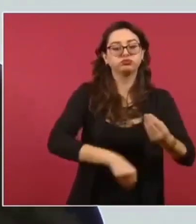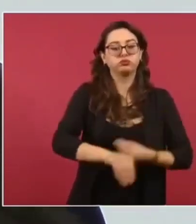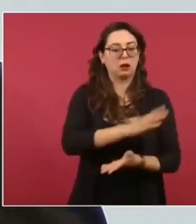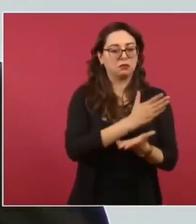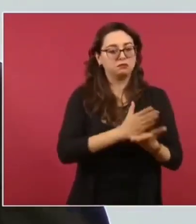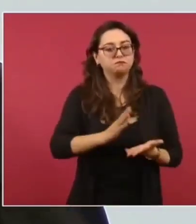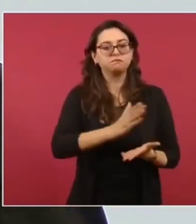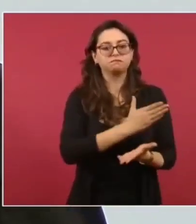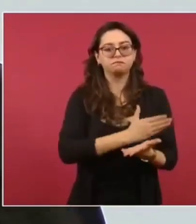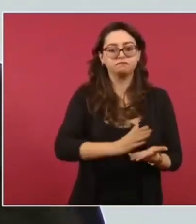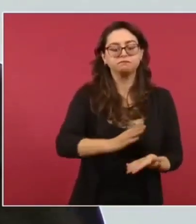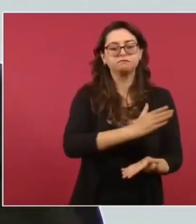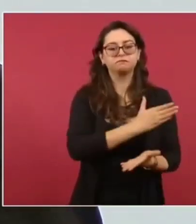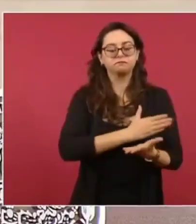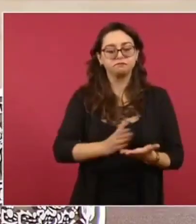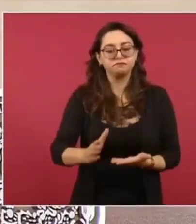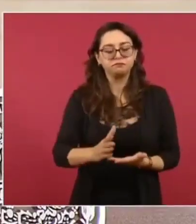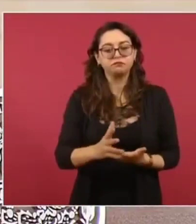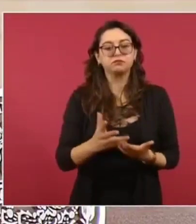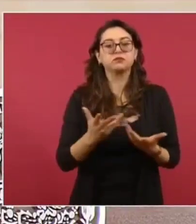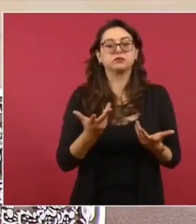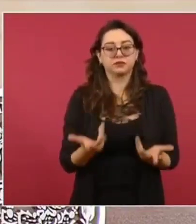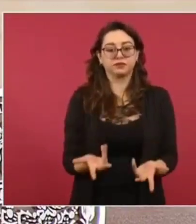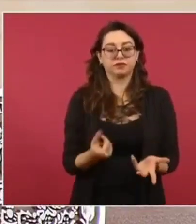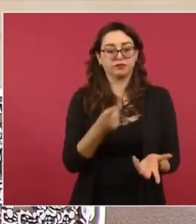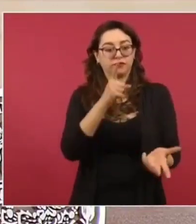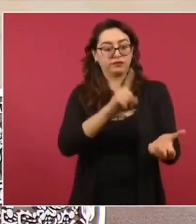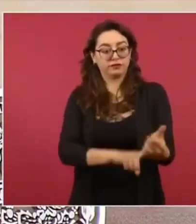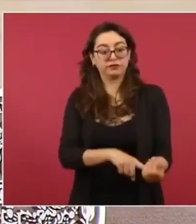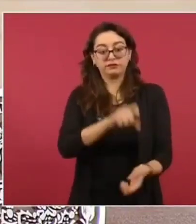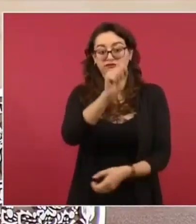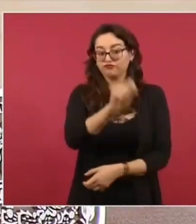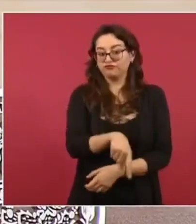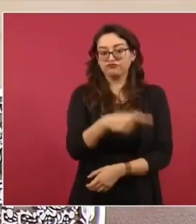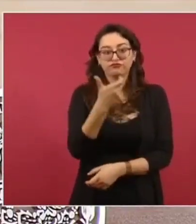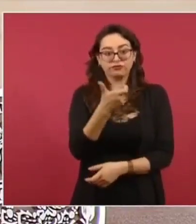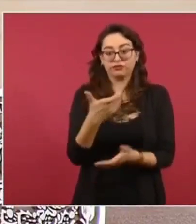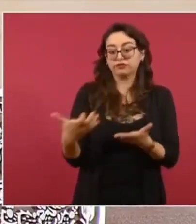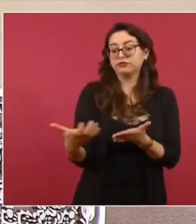ingreso que proviene del flujo de los recursos